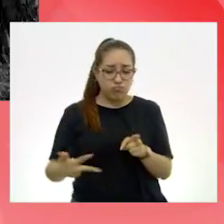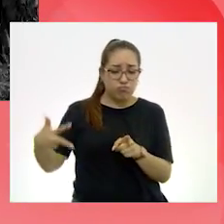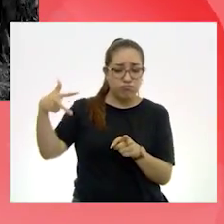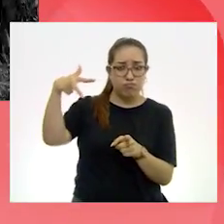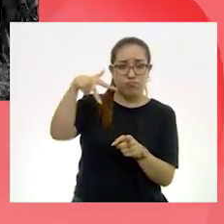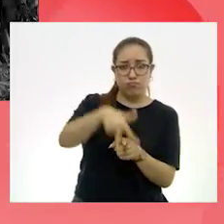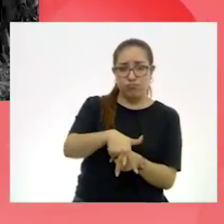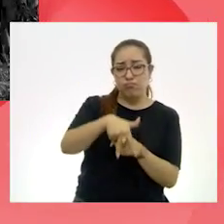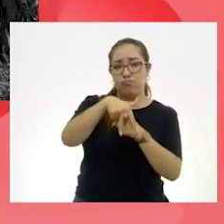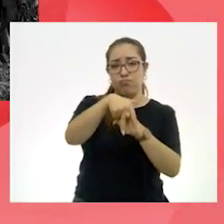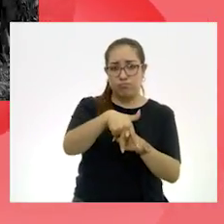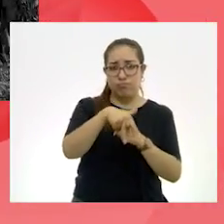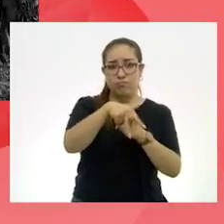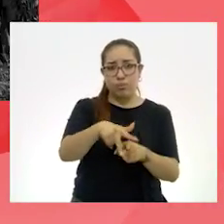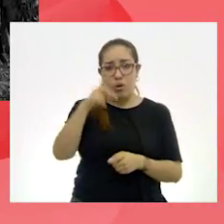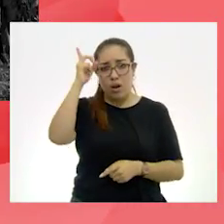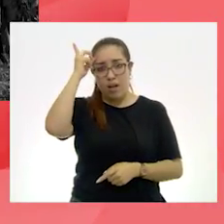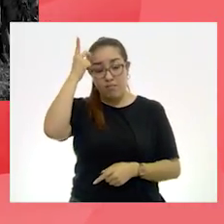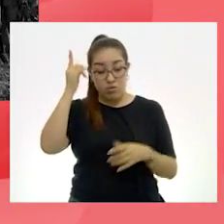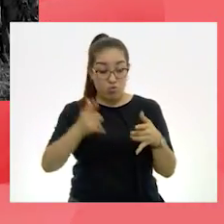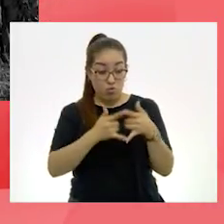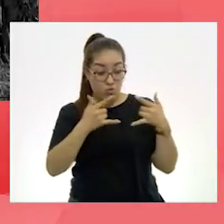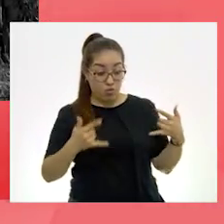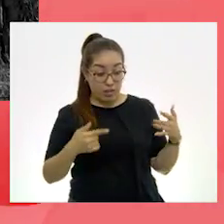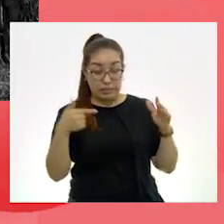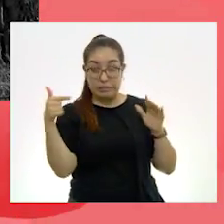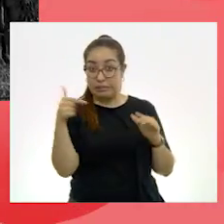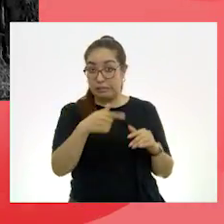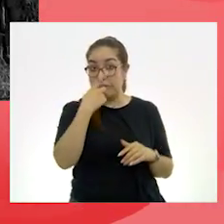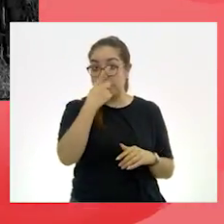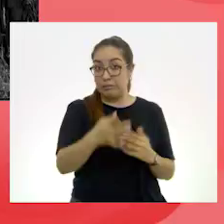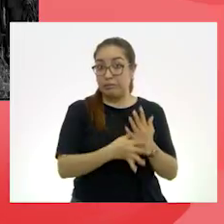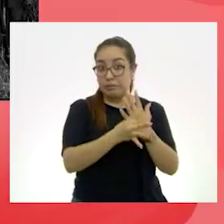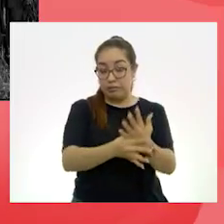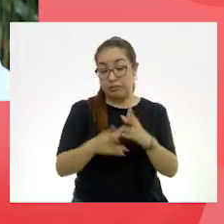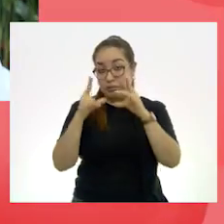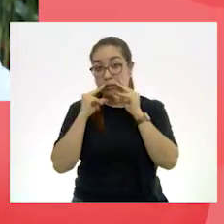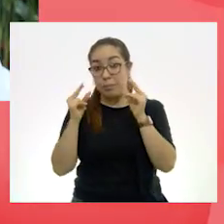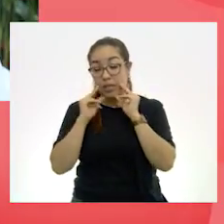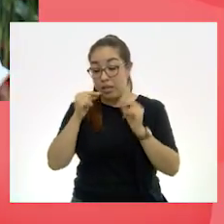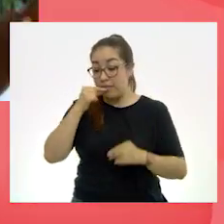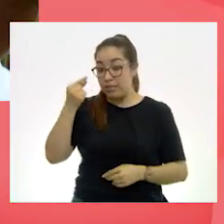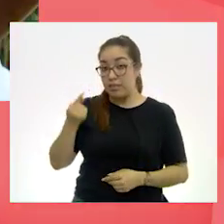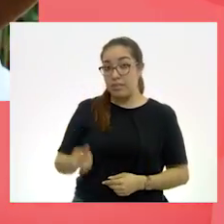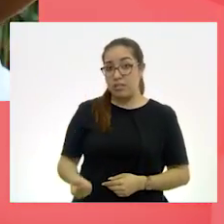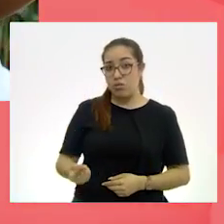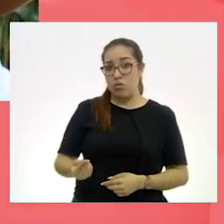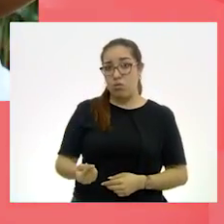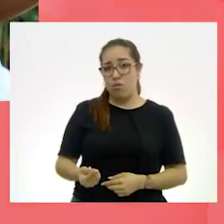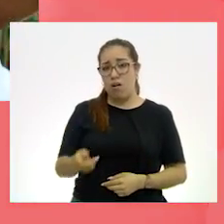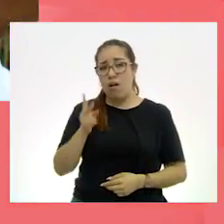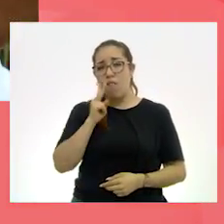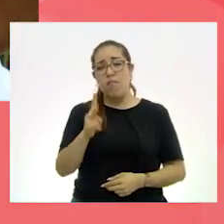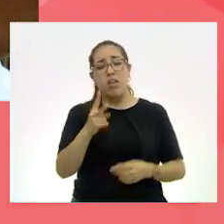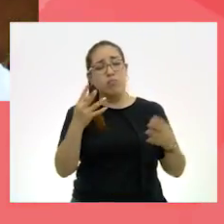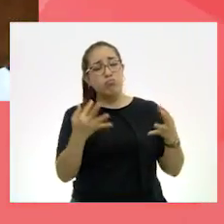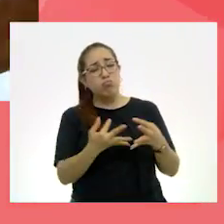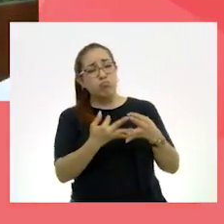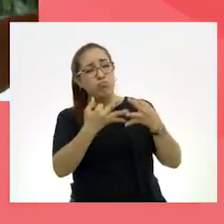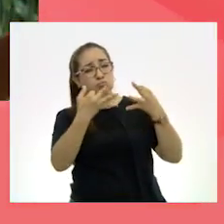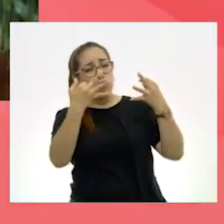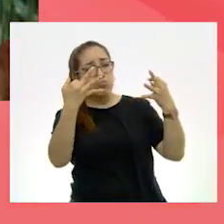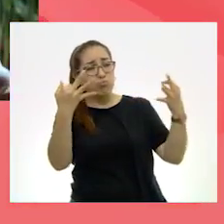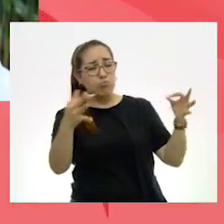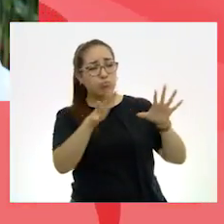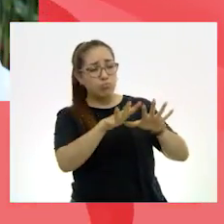leyenda dice que cuando Zapata era pequeño, frente a unos terrenos que ellos tenían en